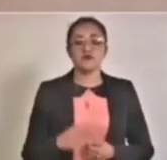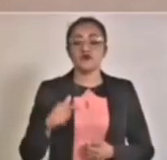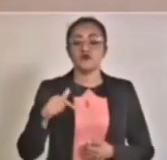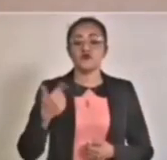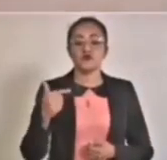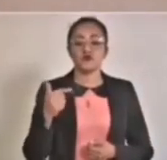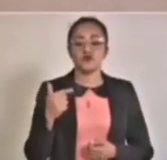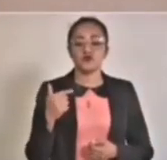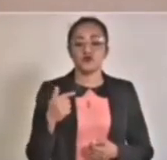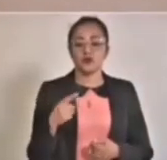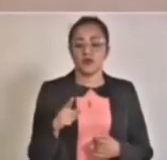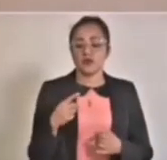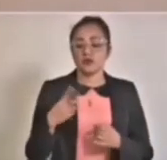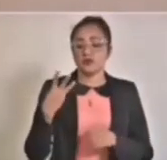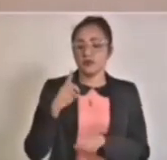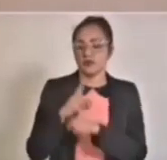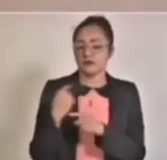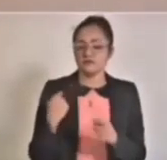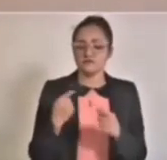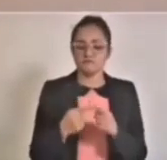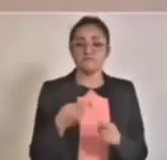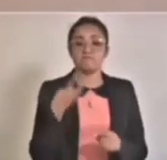12 en los últimos 3 días.